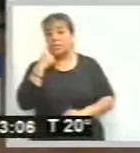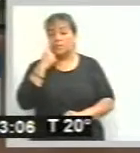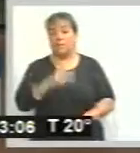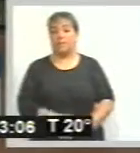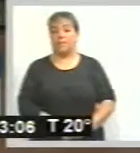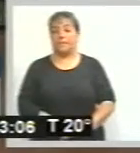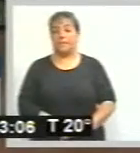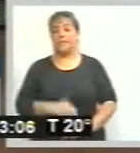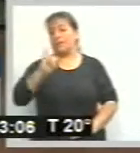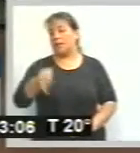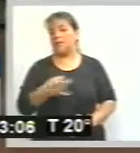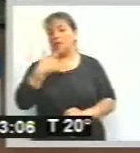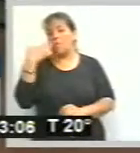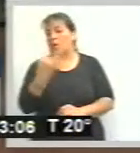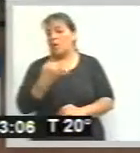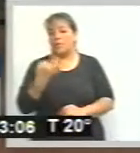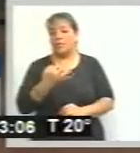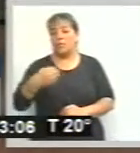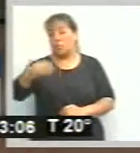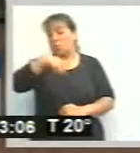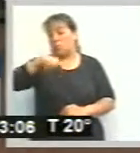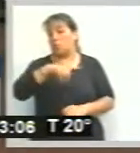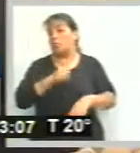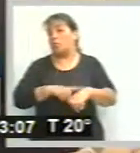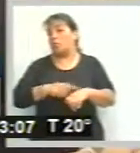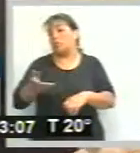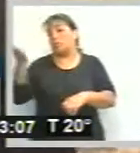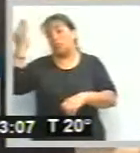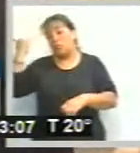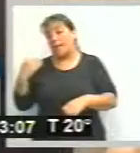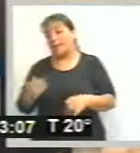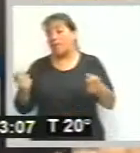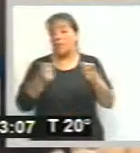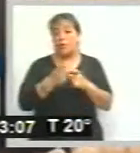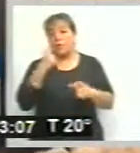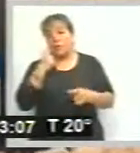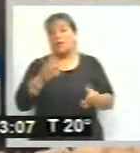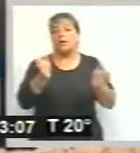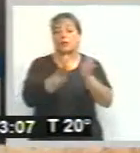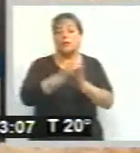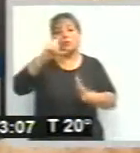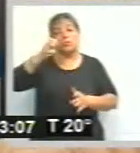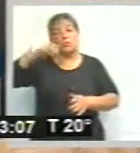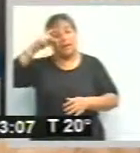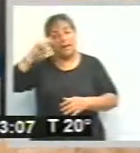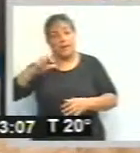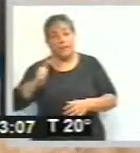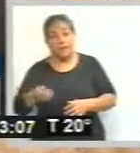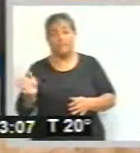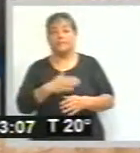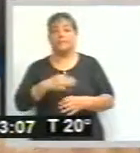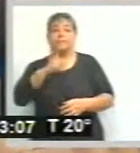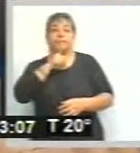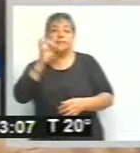Bueno, sí, por supuesto. Nosotros en el momento que éramos concejales, junto con Medina, con Canepa, con Álvarez, con